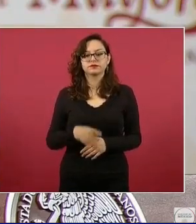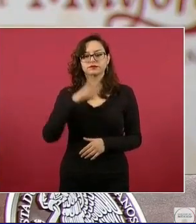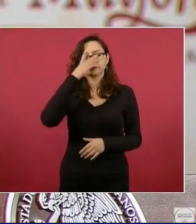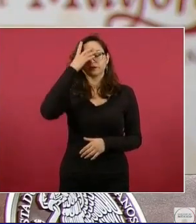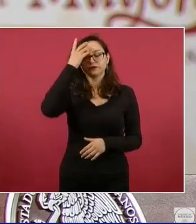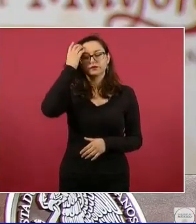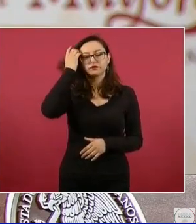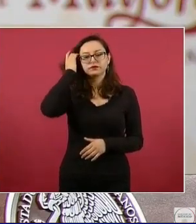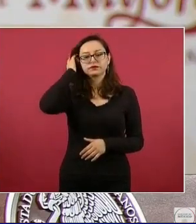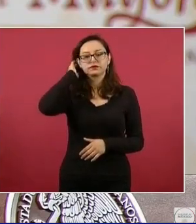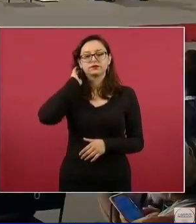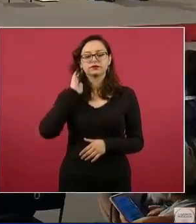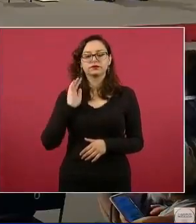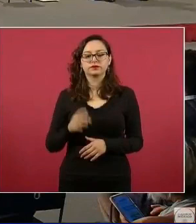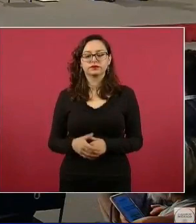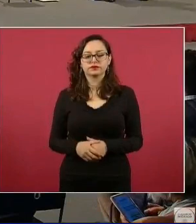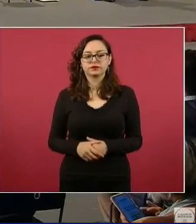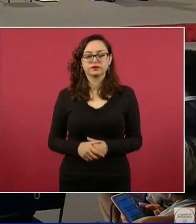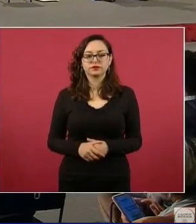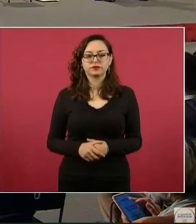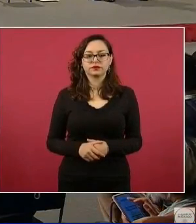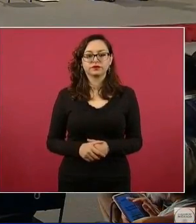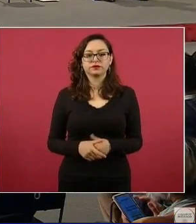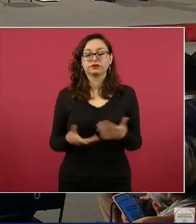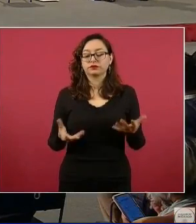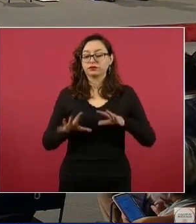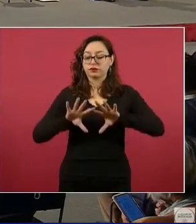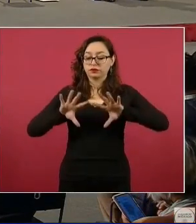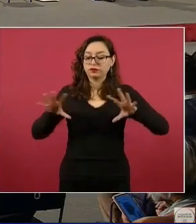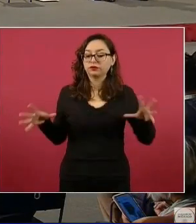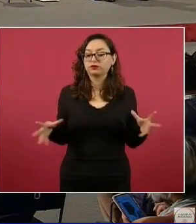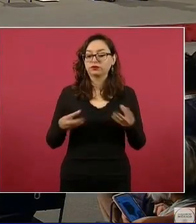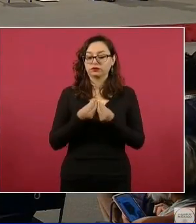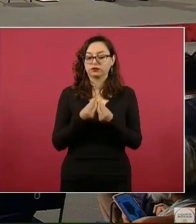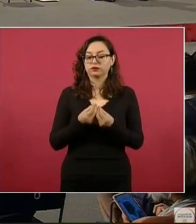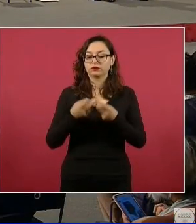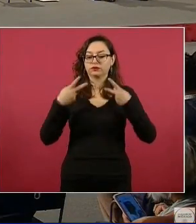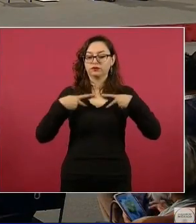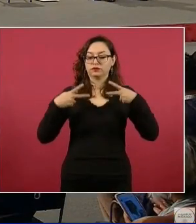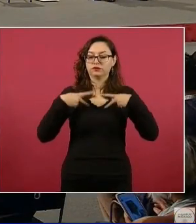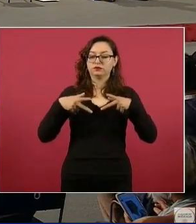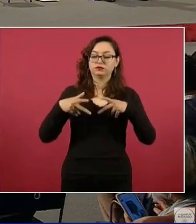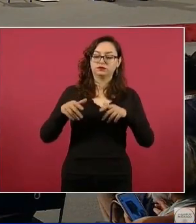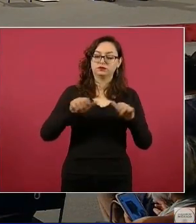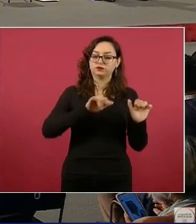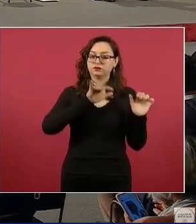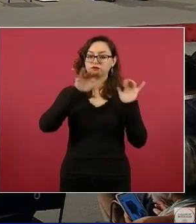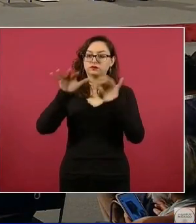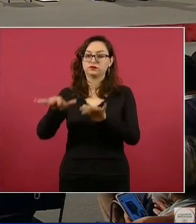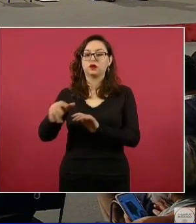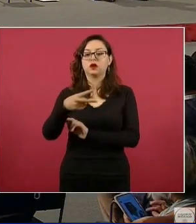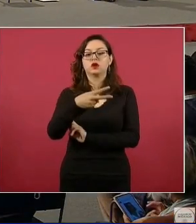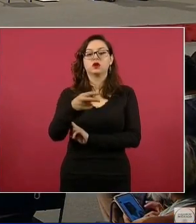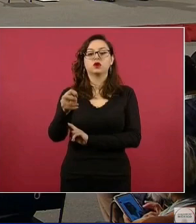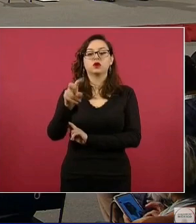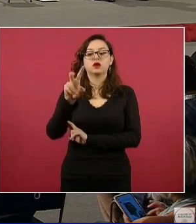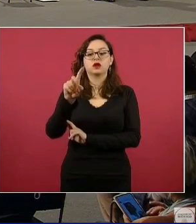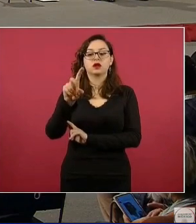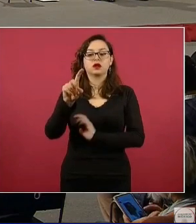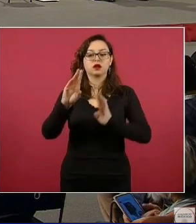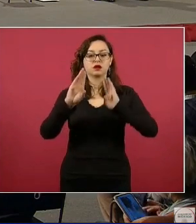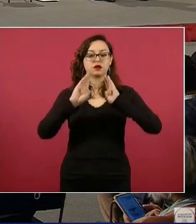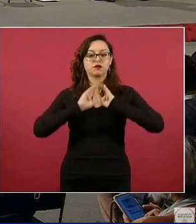Haciendo un recuento, la totalidad del personal que estamos participando en el plan de N13 suma 230